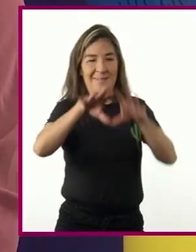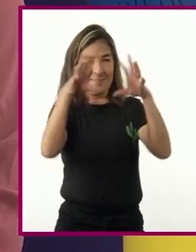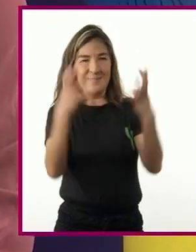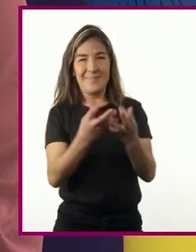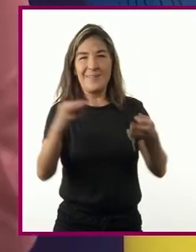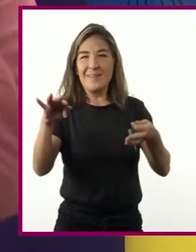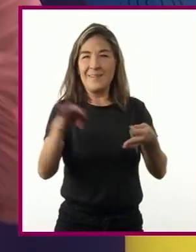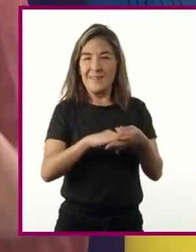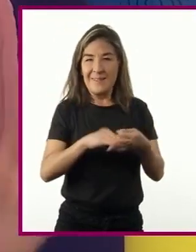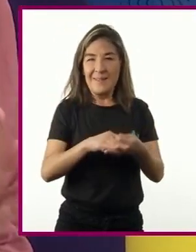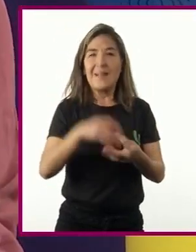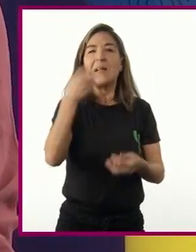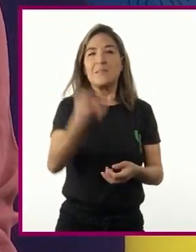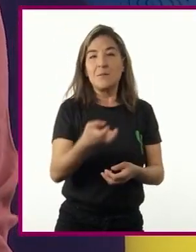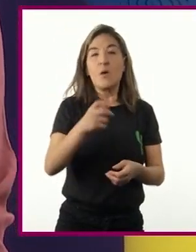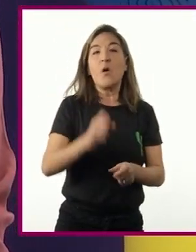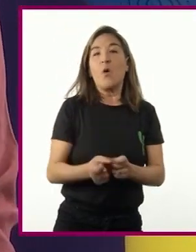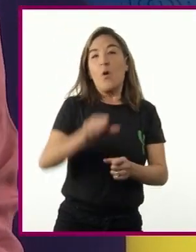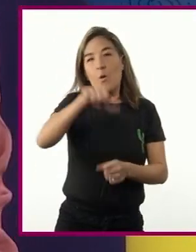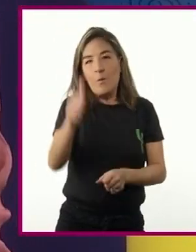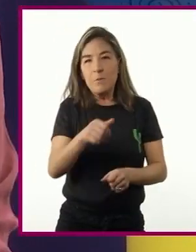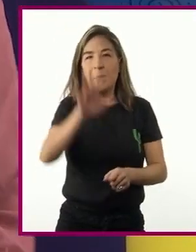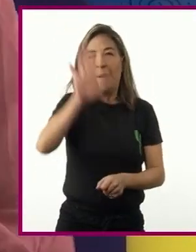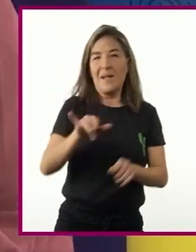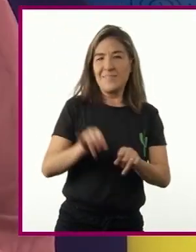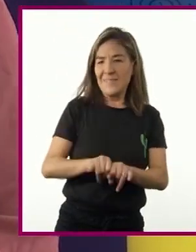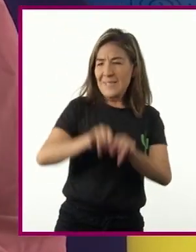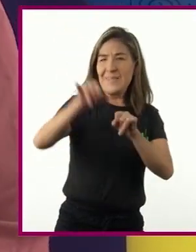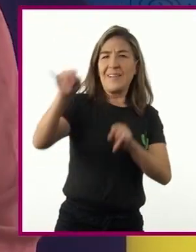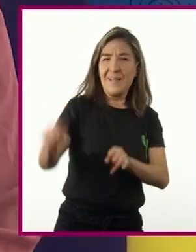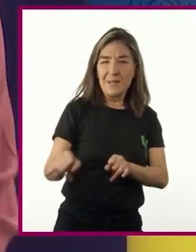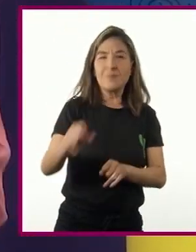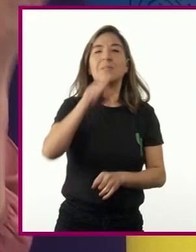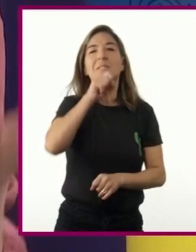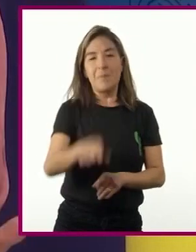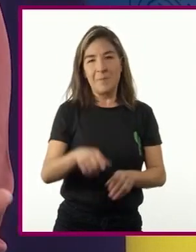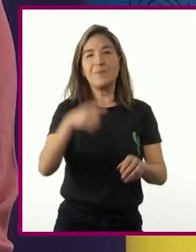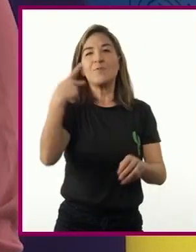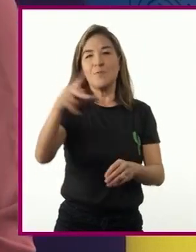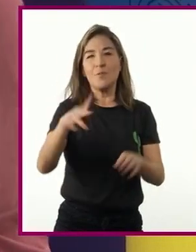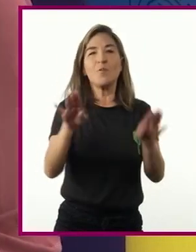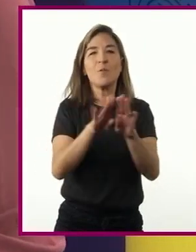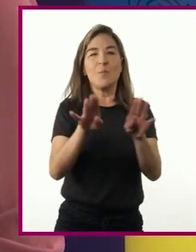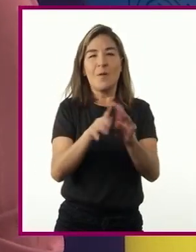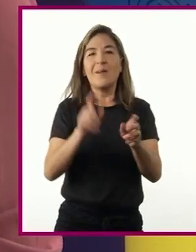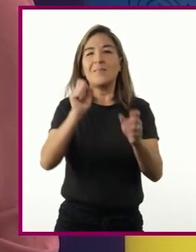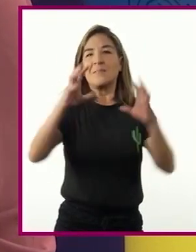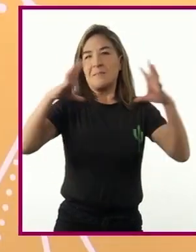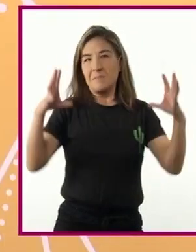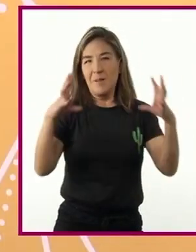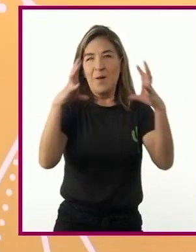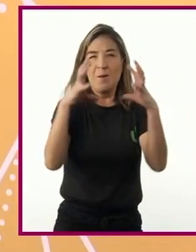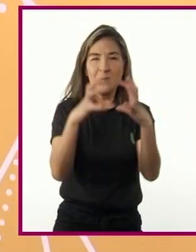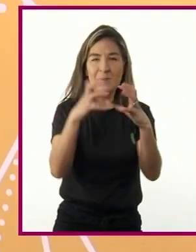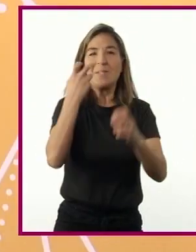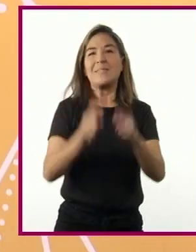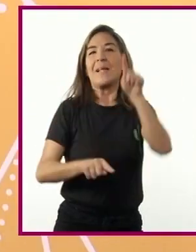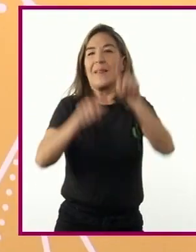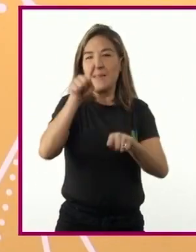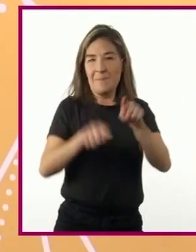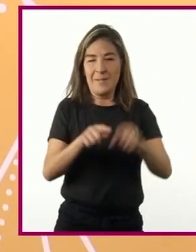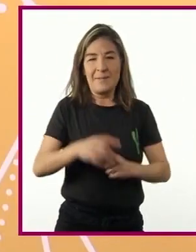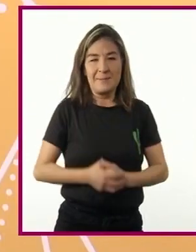otras aparenta estar mucho más lejana, cambiando también su tamaño por la posición relativa. Muy